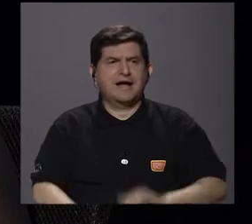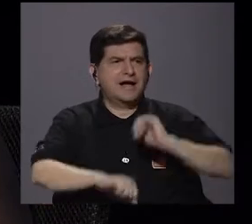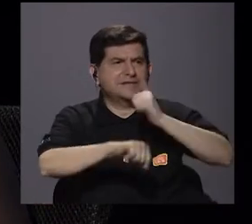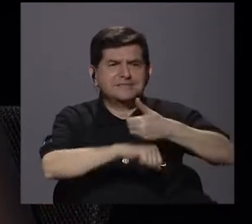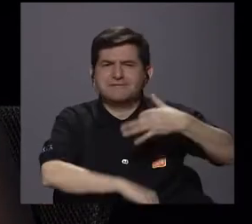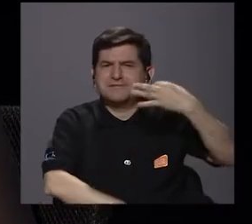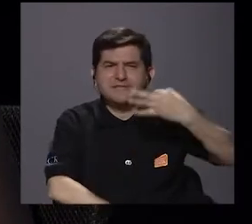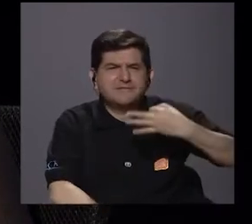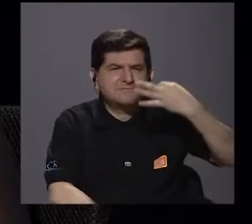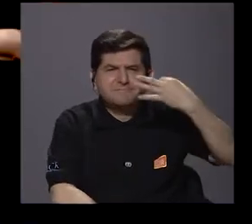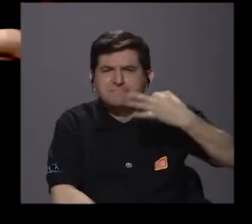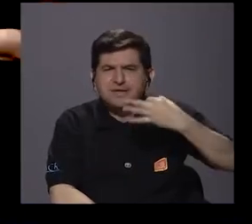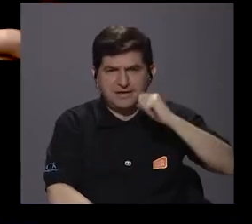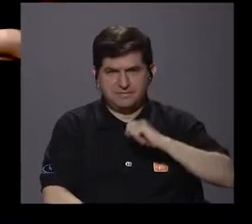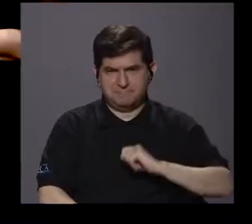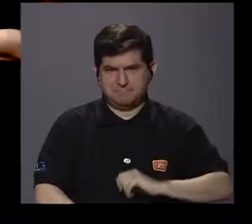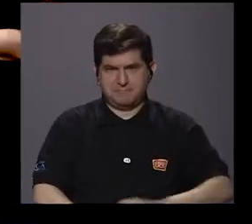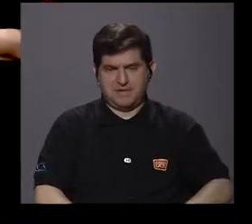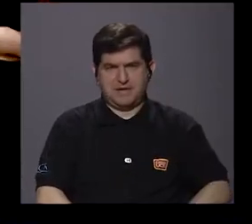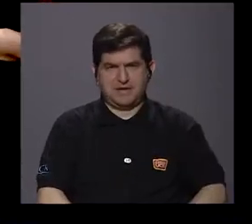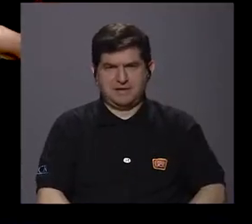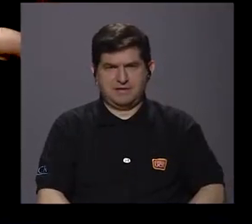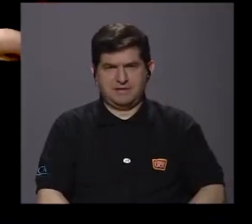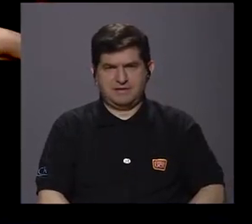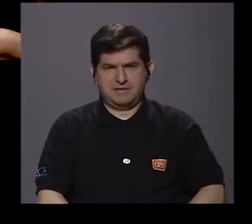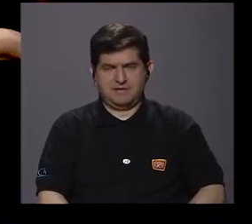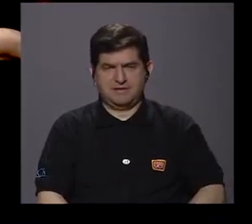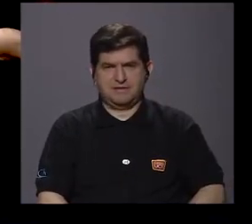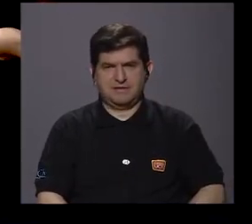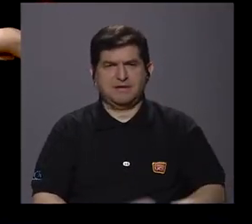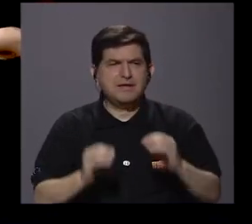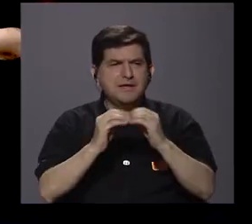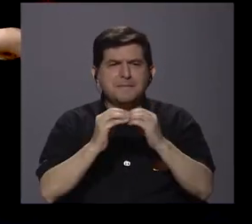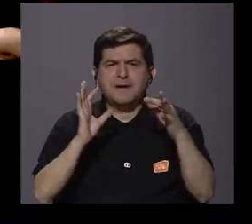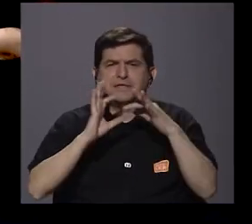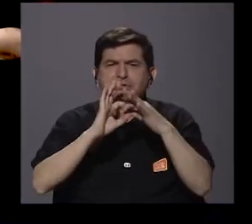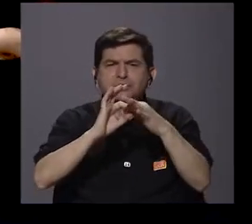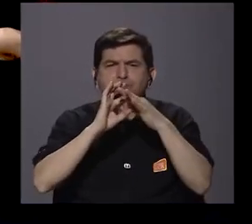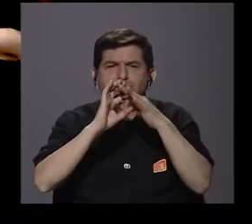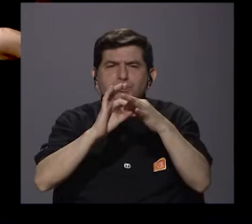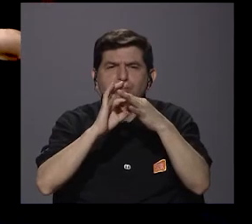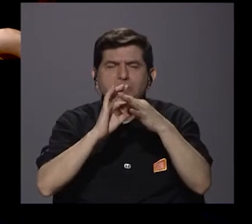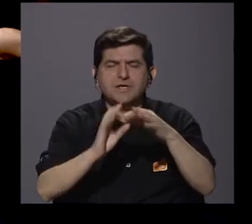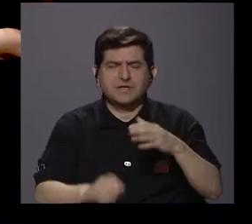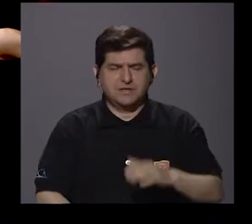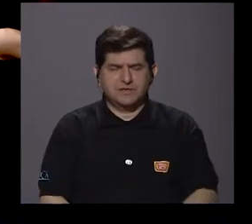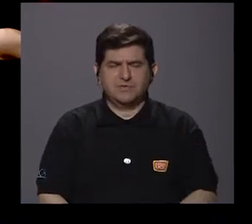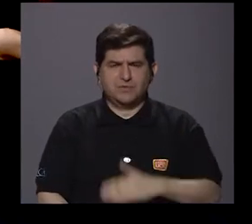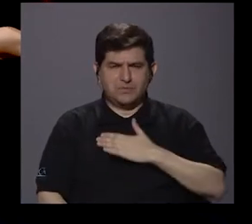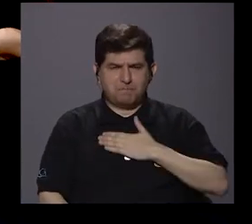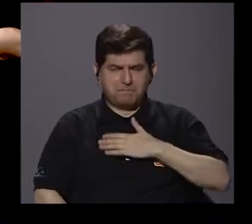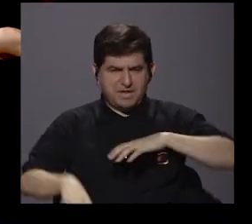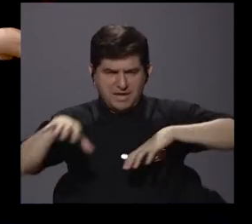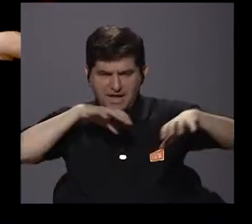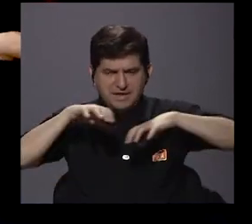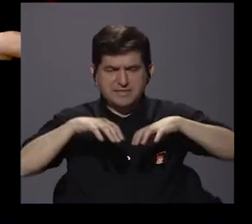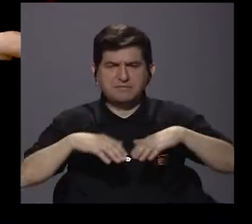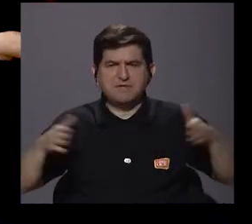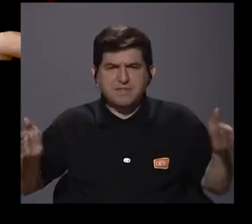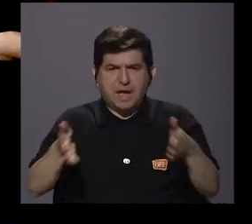a hacer más, más compacto, por decirlo así, mi activismo por